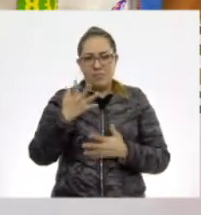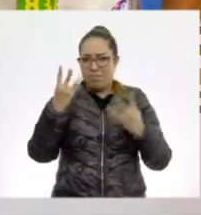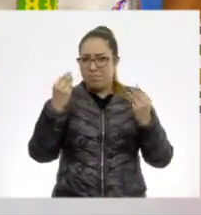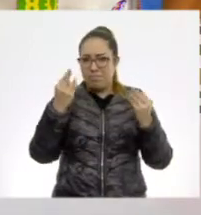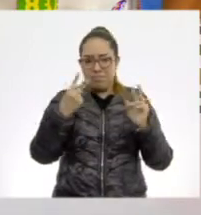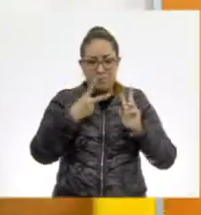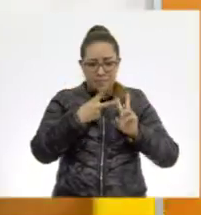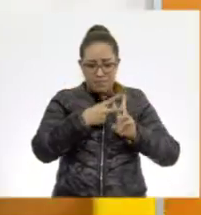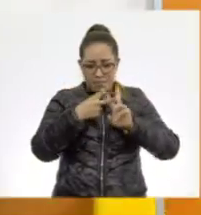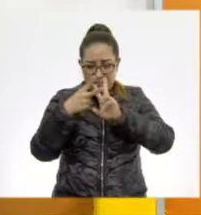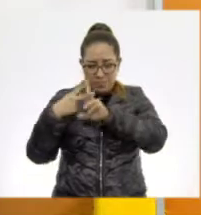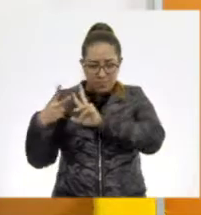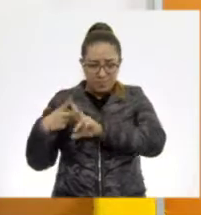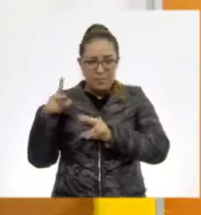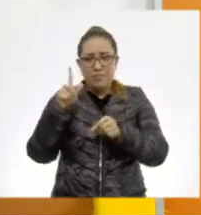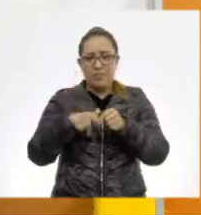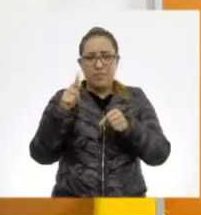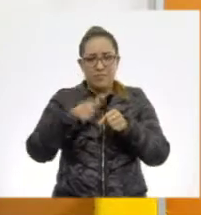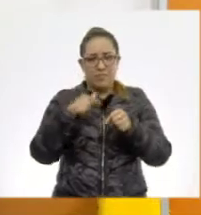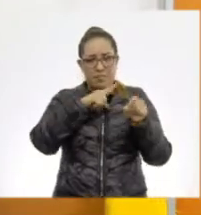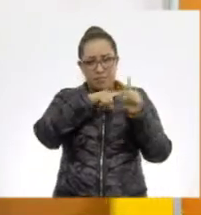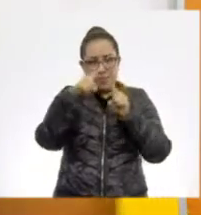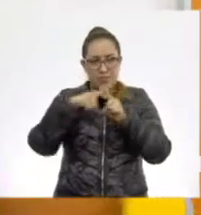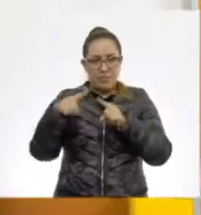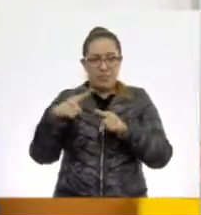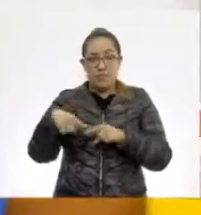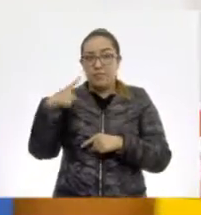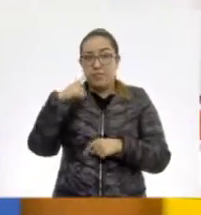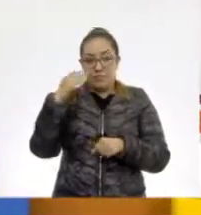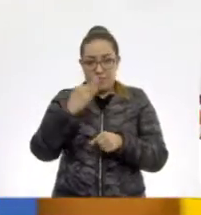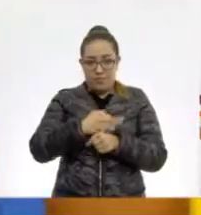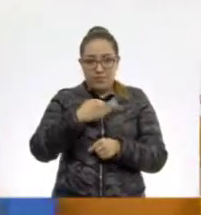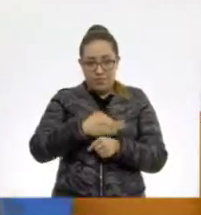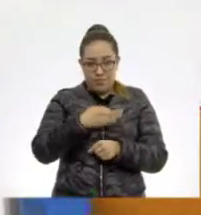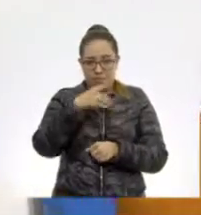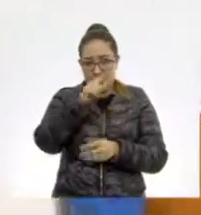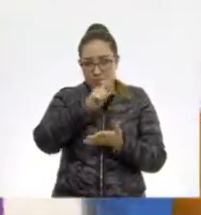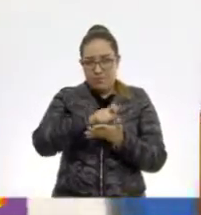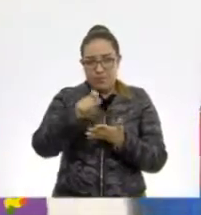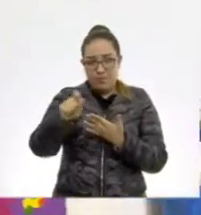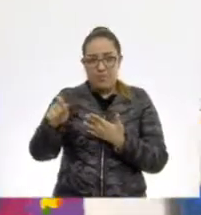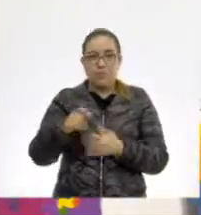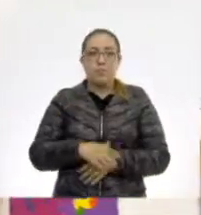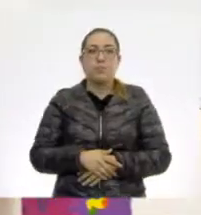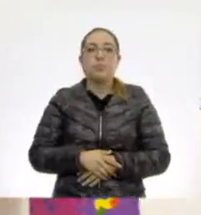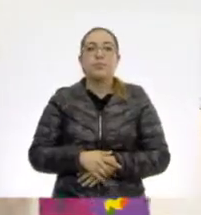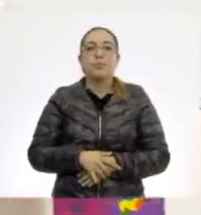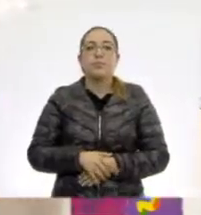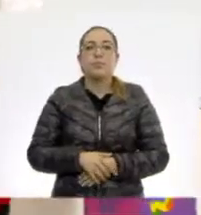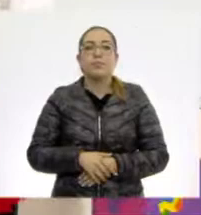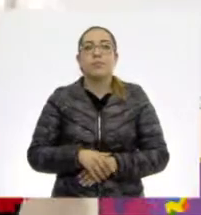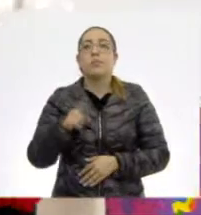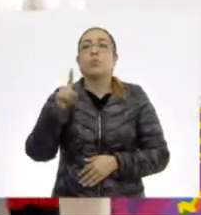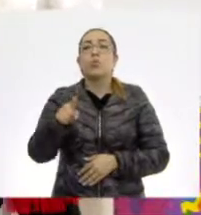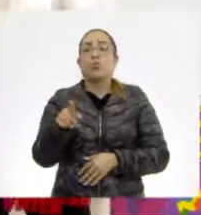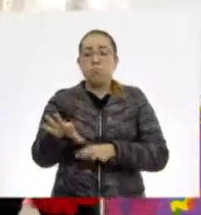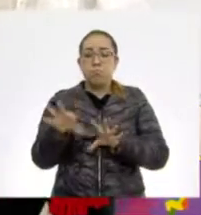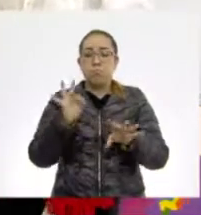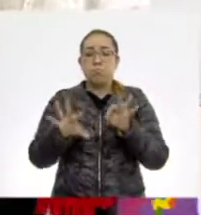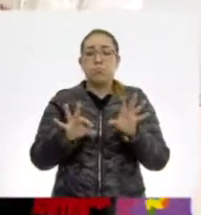de colores, diferentes colores. Entonces, aquí las vamos a colocar. Y la dinámica consiste en que ahora tú